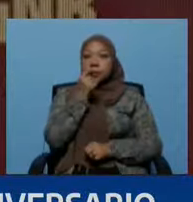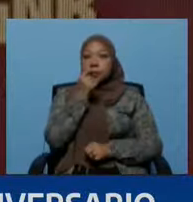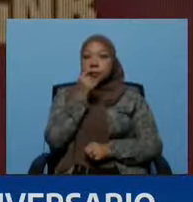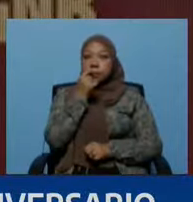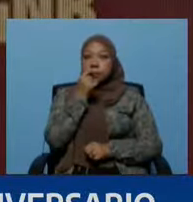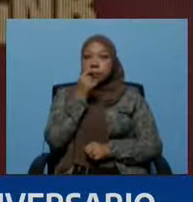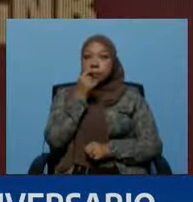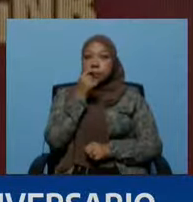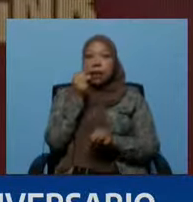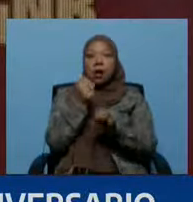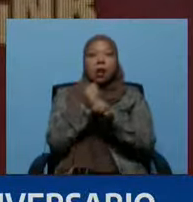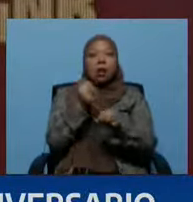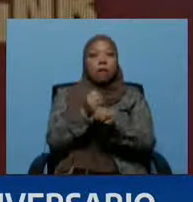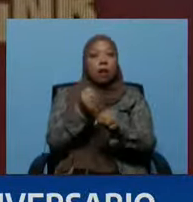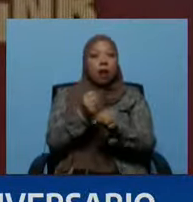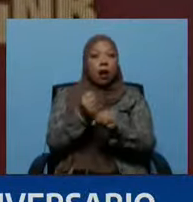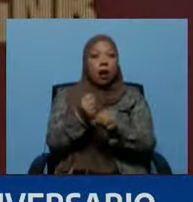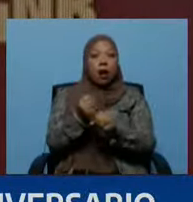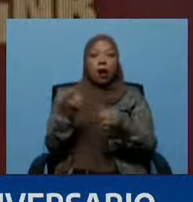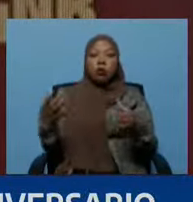trabajado tantas veces